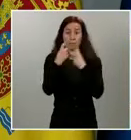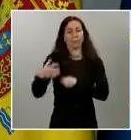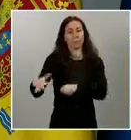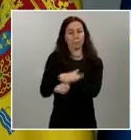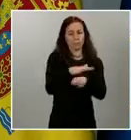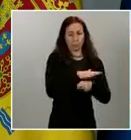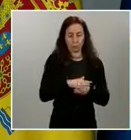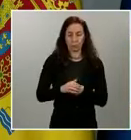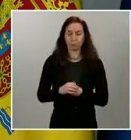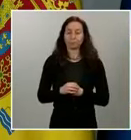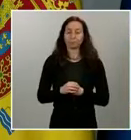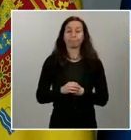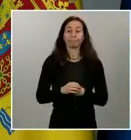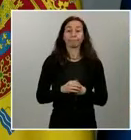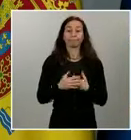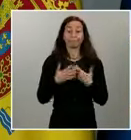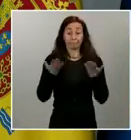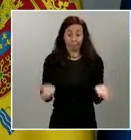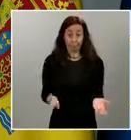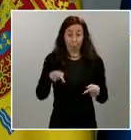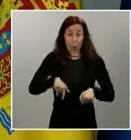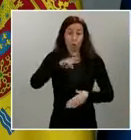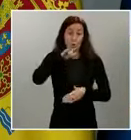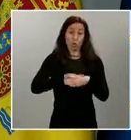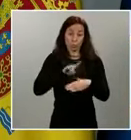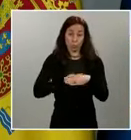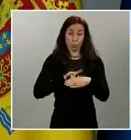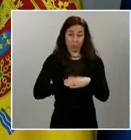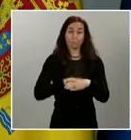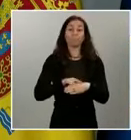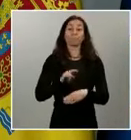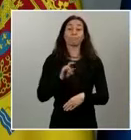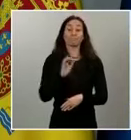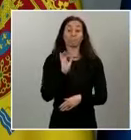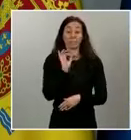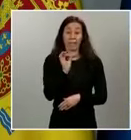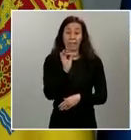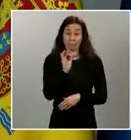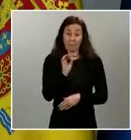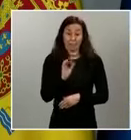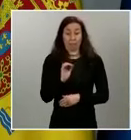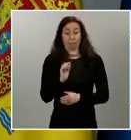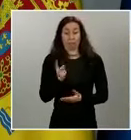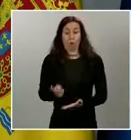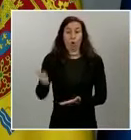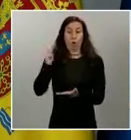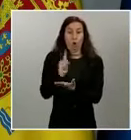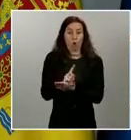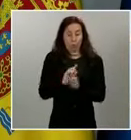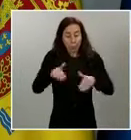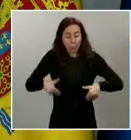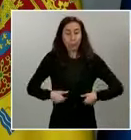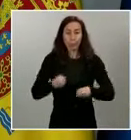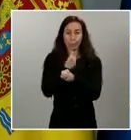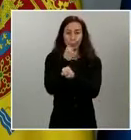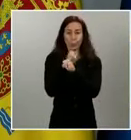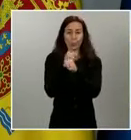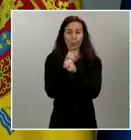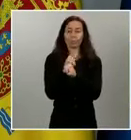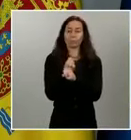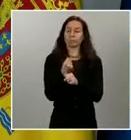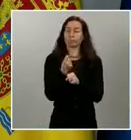Aún así, hoy lunes, aunque es el día en que se ha producido este retorno a cierta actividad laboral, sigan teniendo claro que el estado